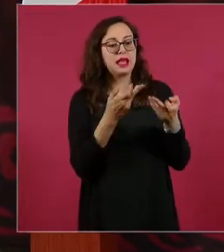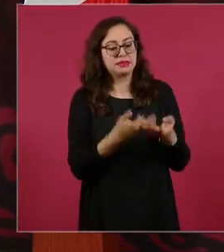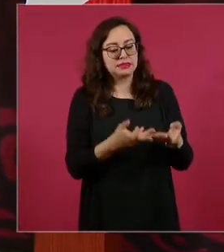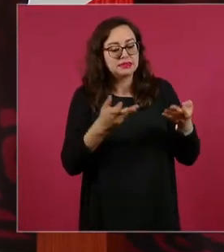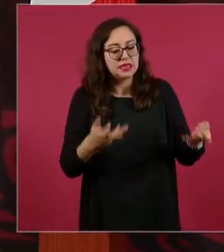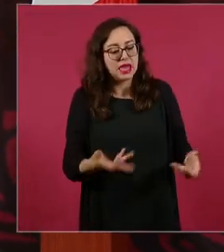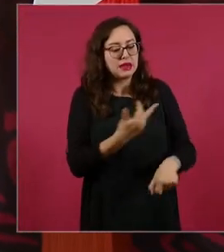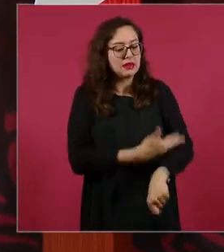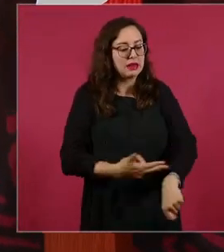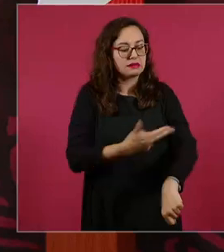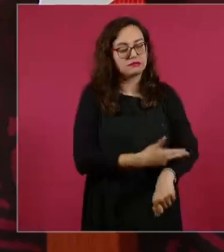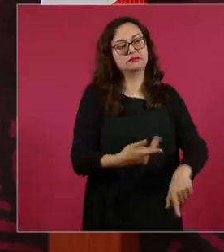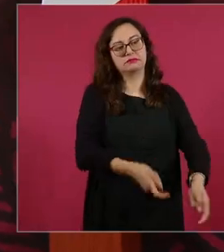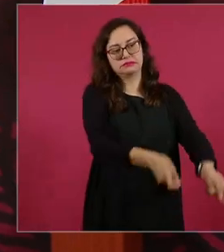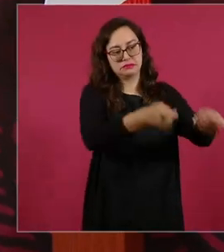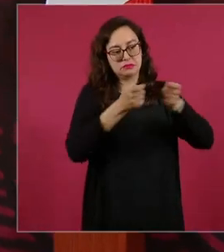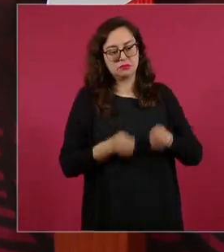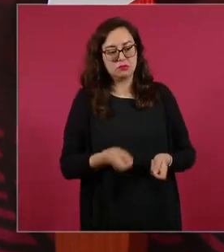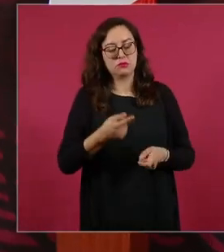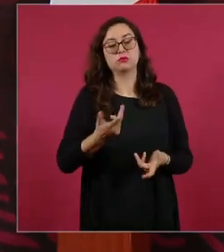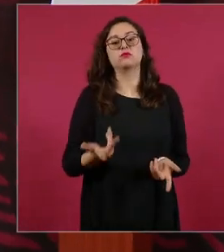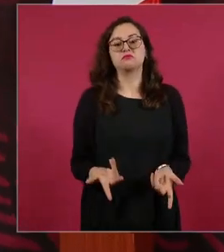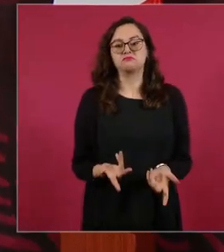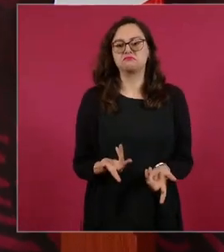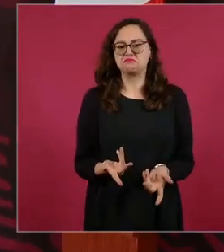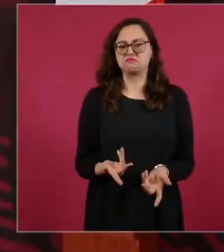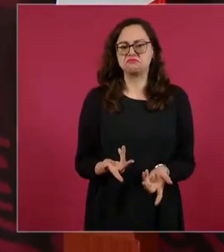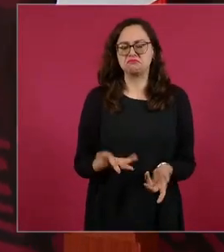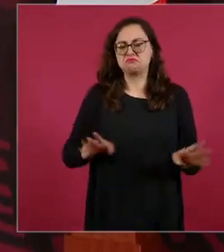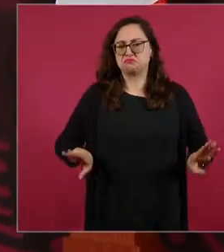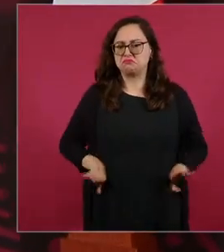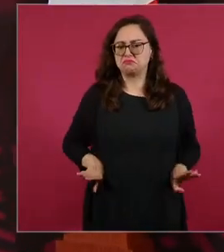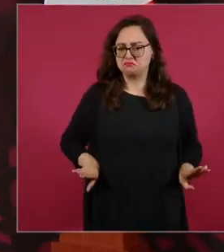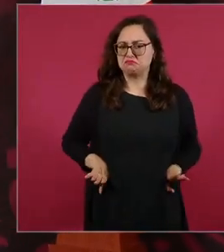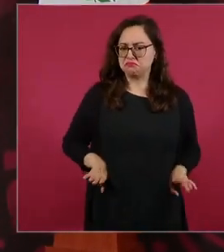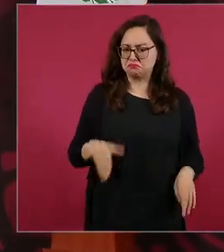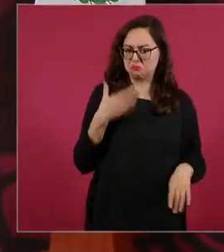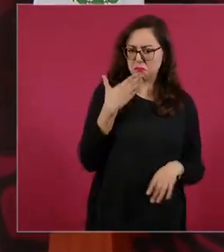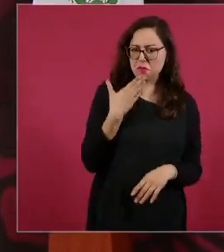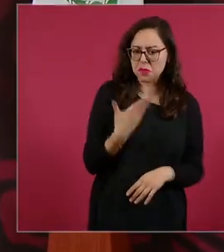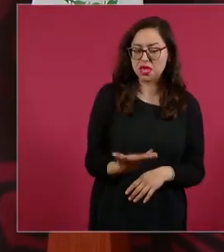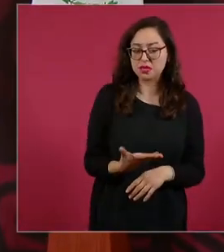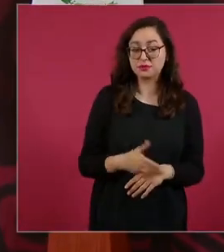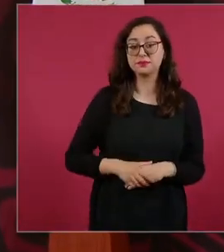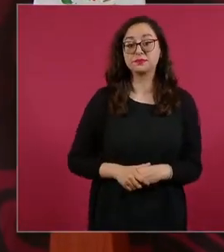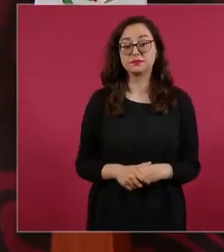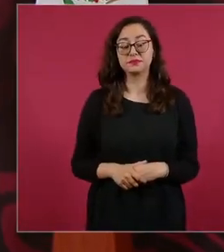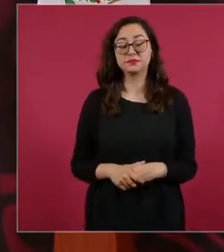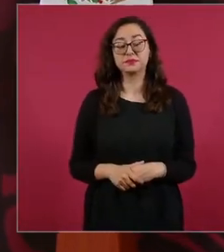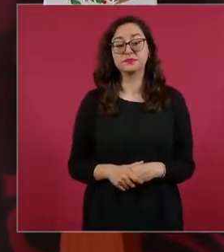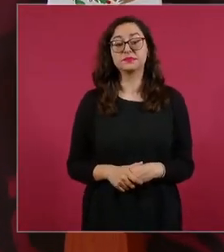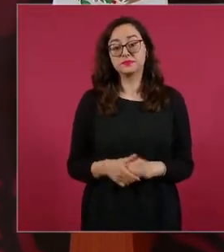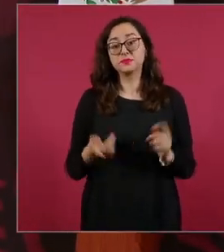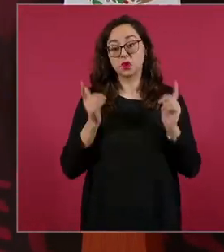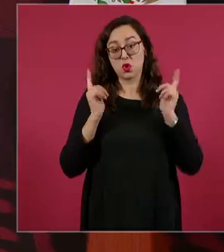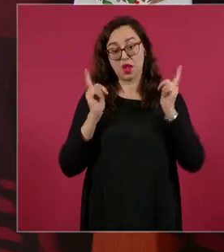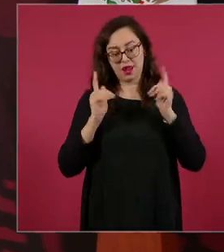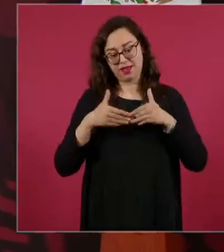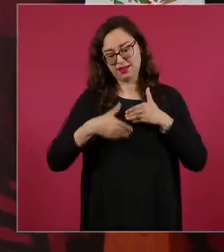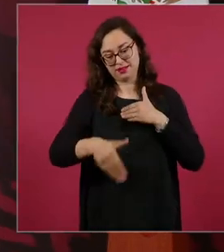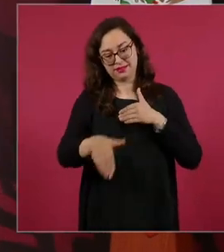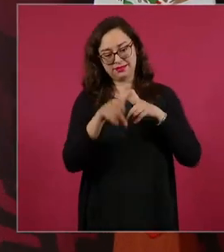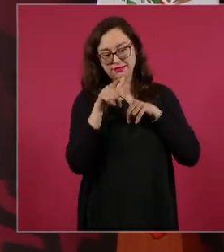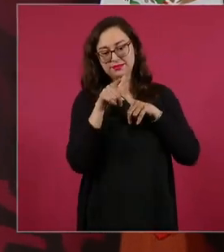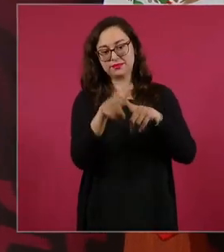debo decir que se han portado bien y espero que lo sigan haciendo